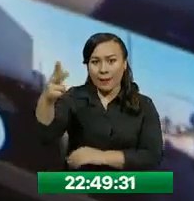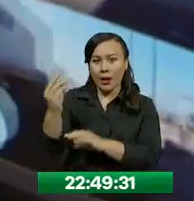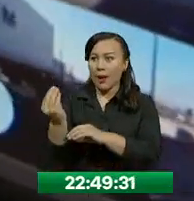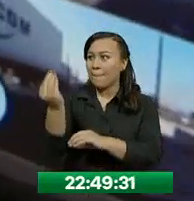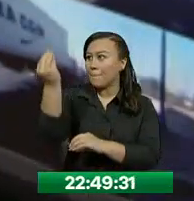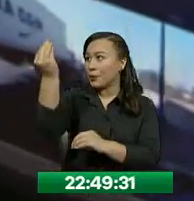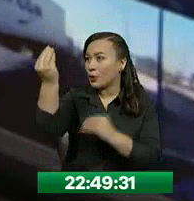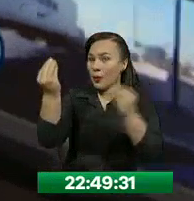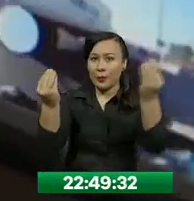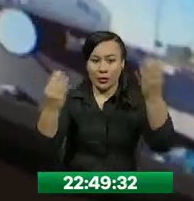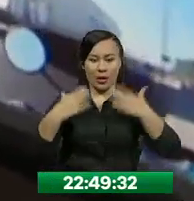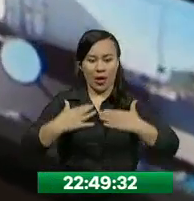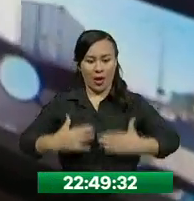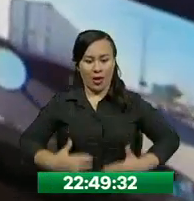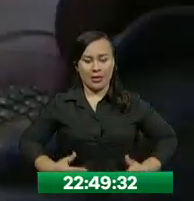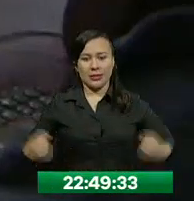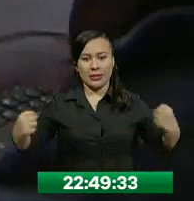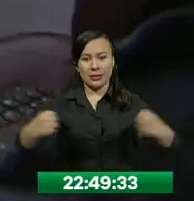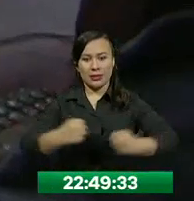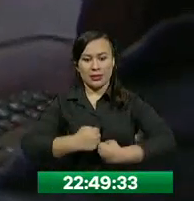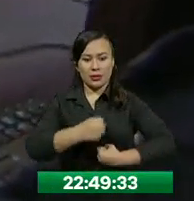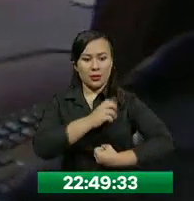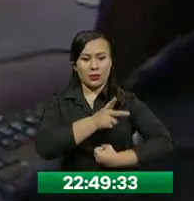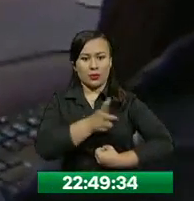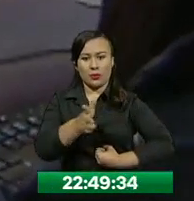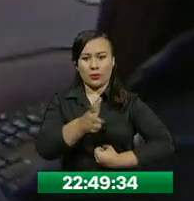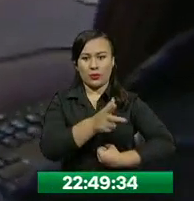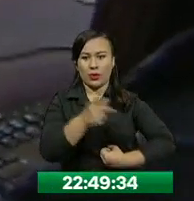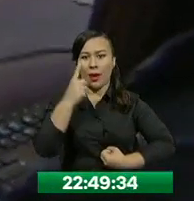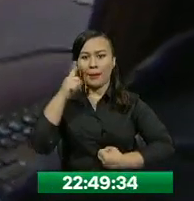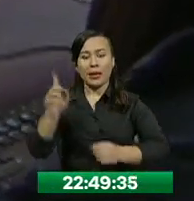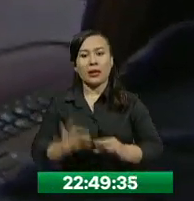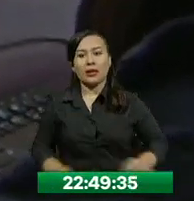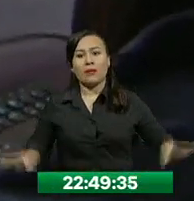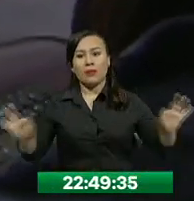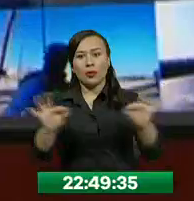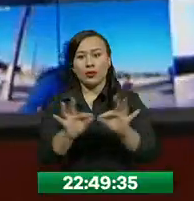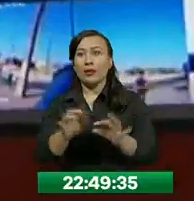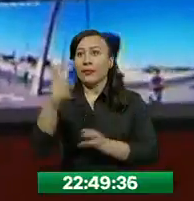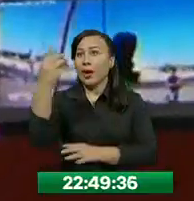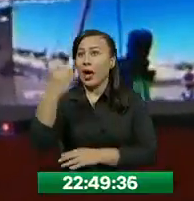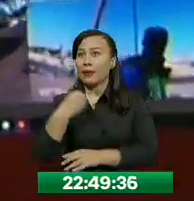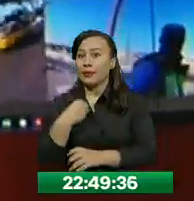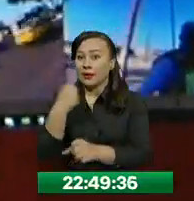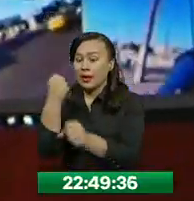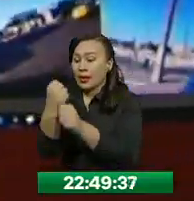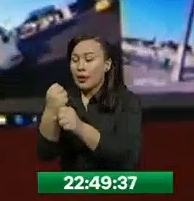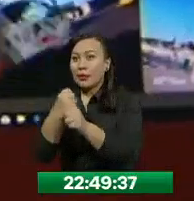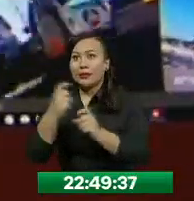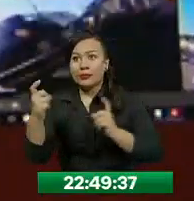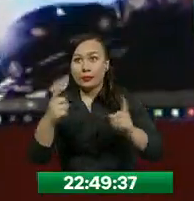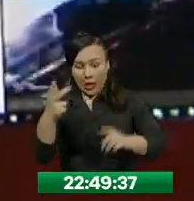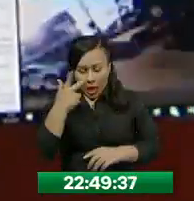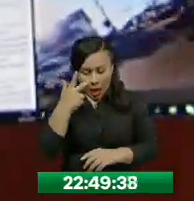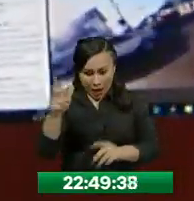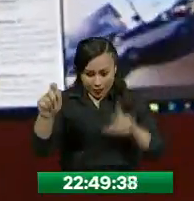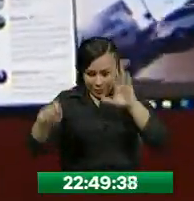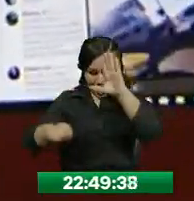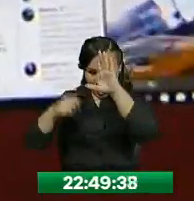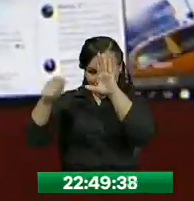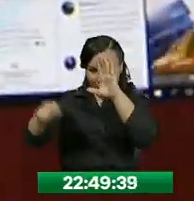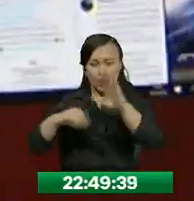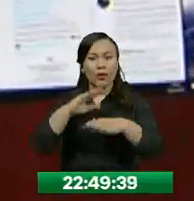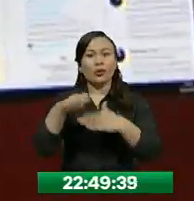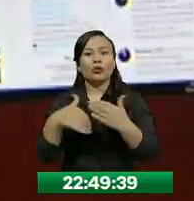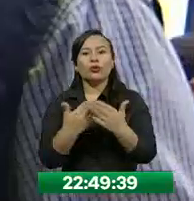en sus chalecos. Es una herramienta muy, muy importante con la cual ellos van a gestionar y van a grabar todo lo que sucede